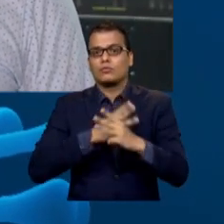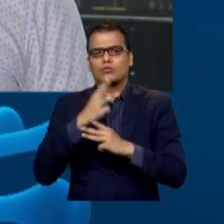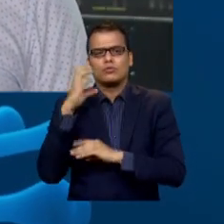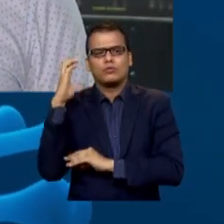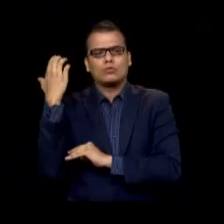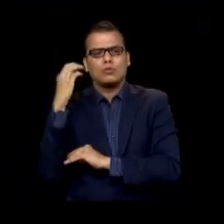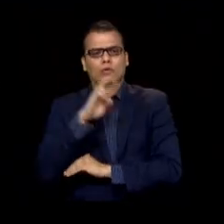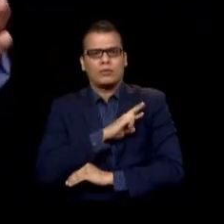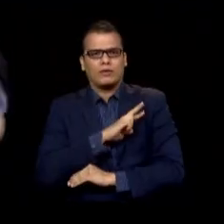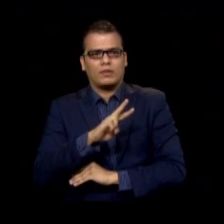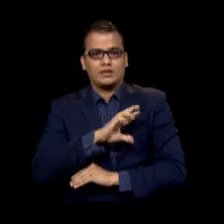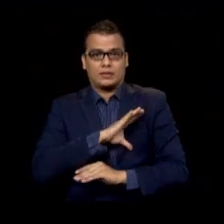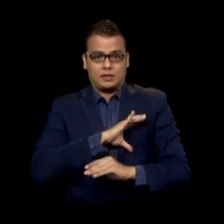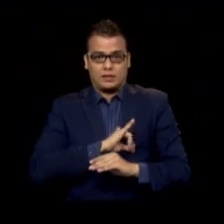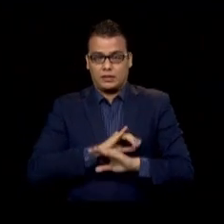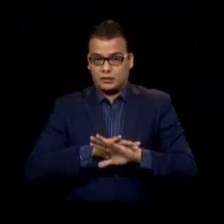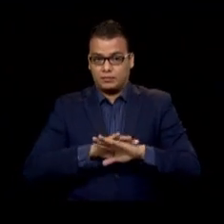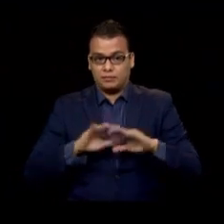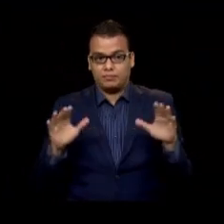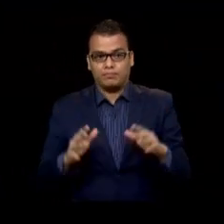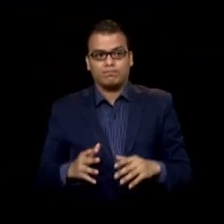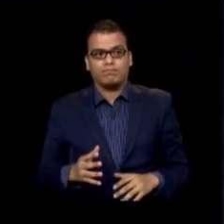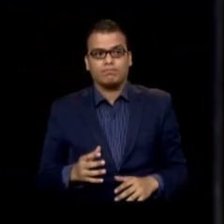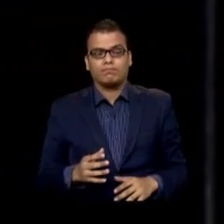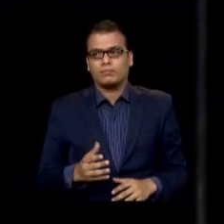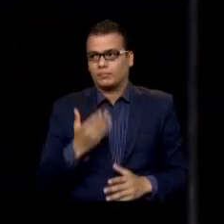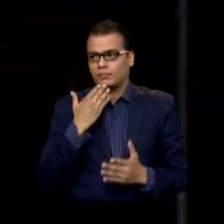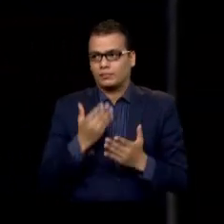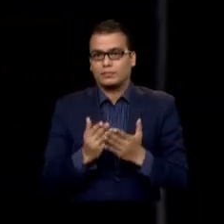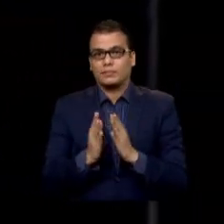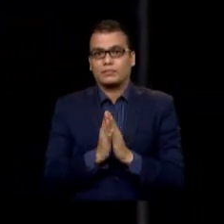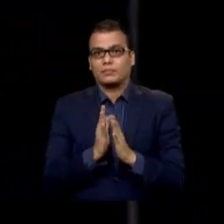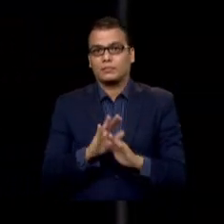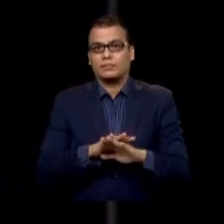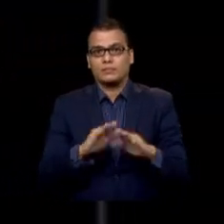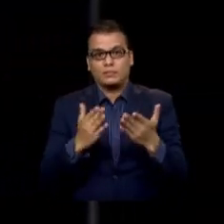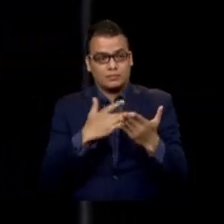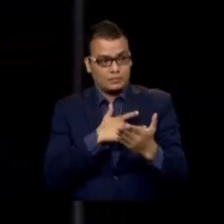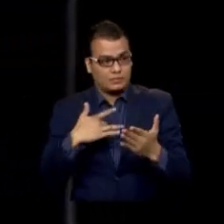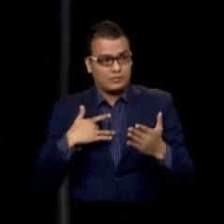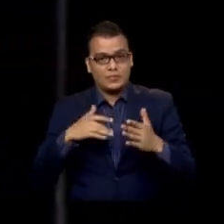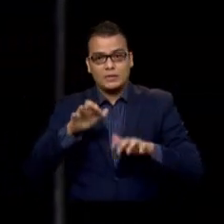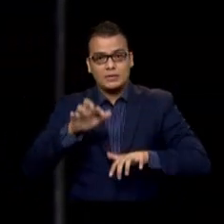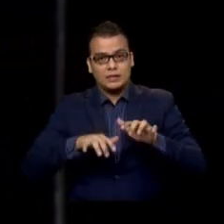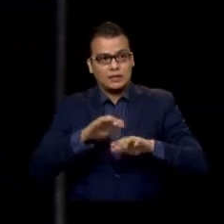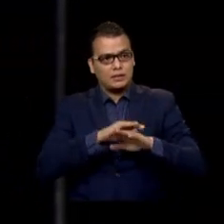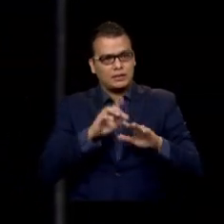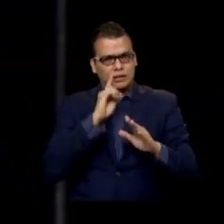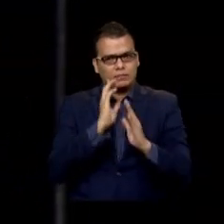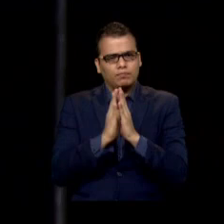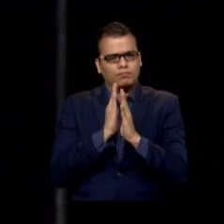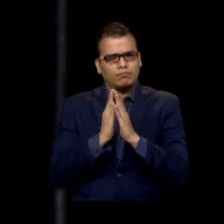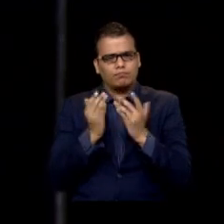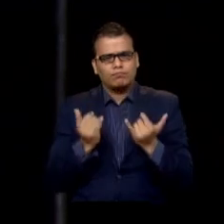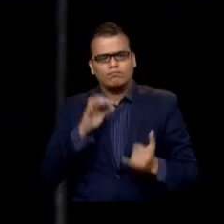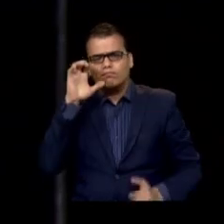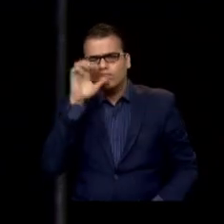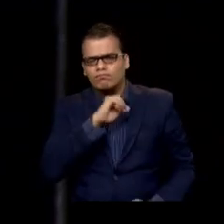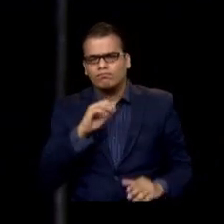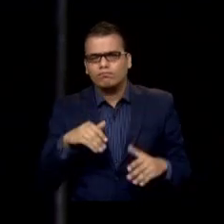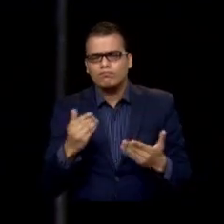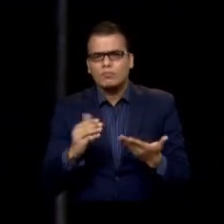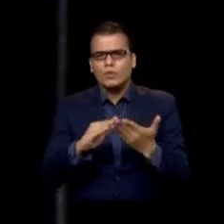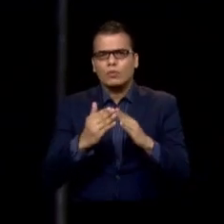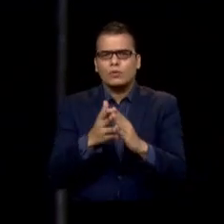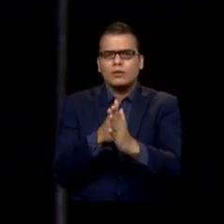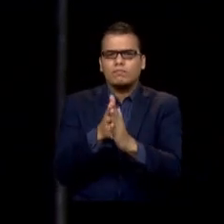Cauca y Cali. Muy bien, muchas gracias al periodista Wilson Morales. Secretaria de Salud del Valle del Cauca, estos registros, ¿qué nos dicen? ¿Qué le decimos a la comunidad, a